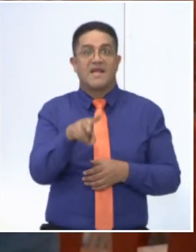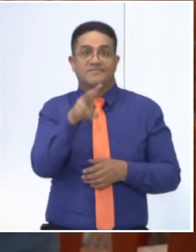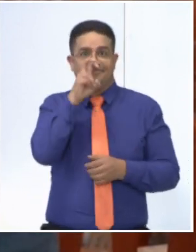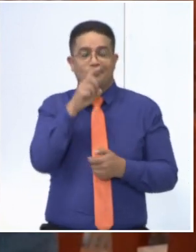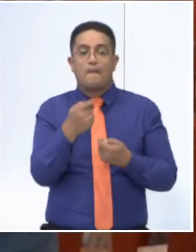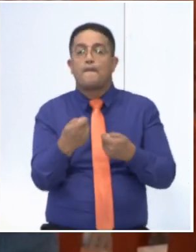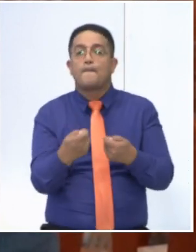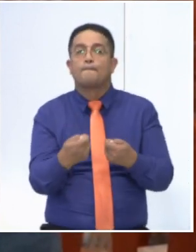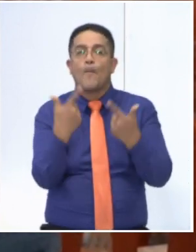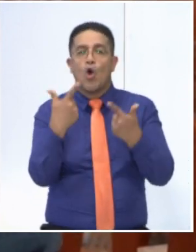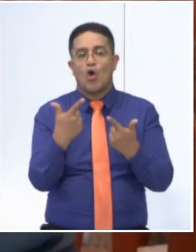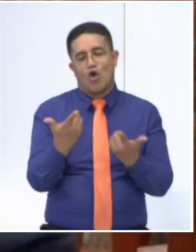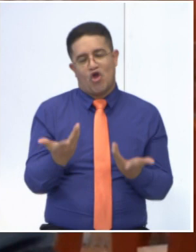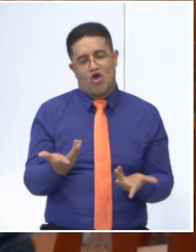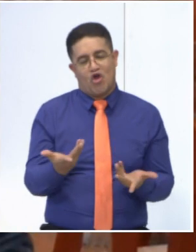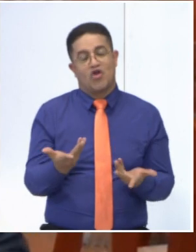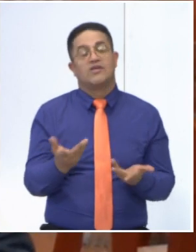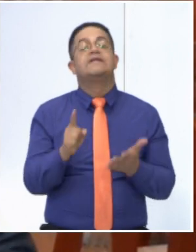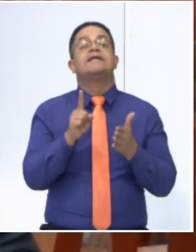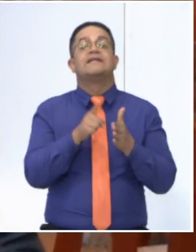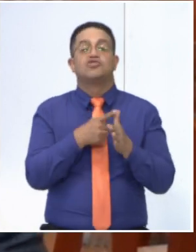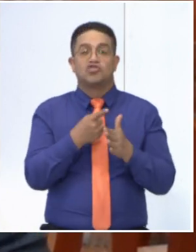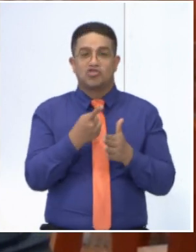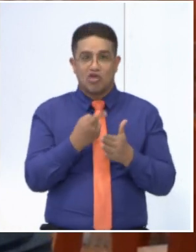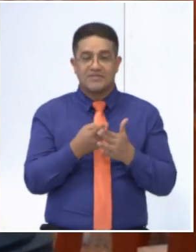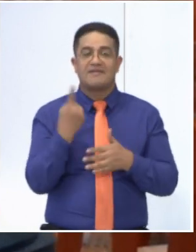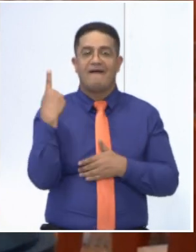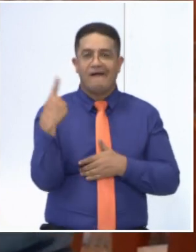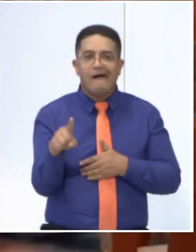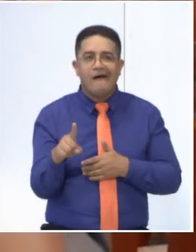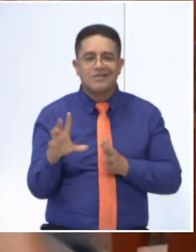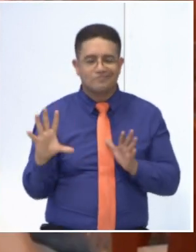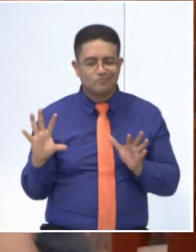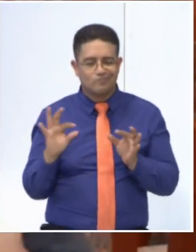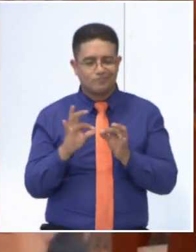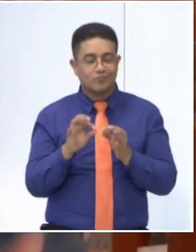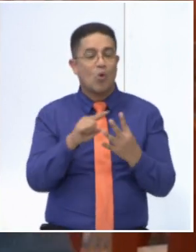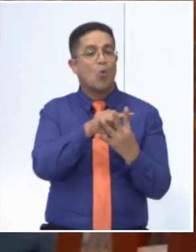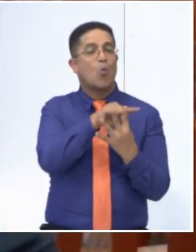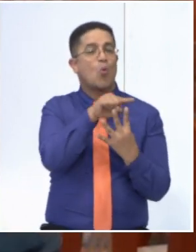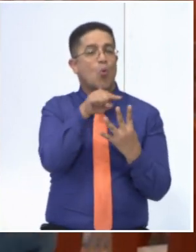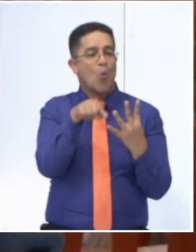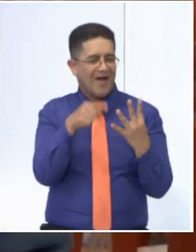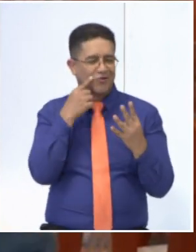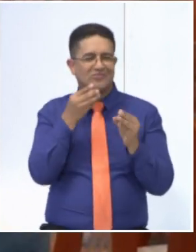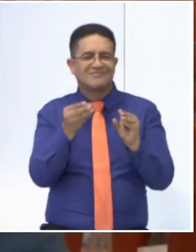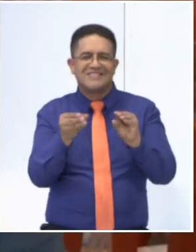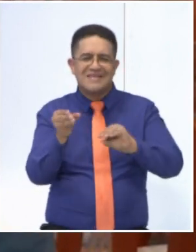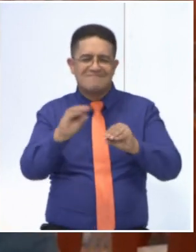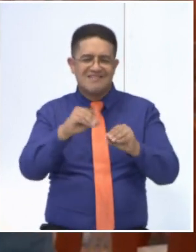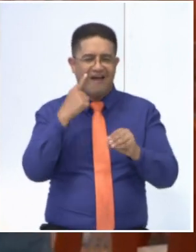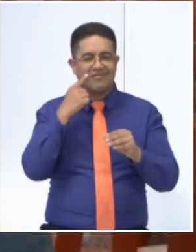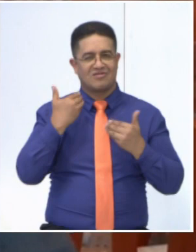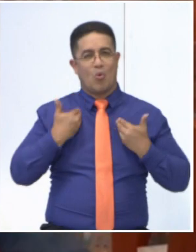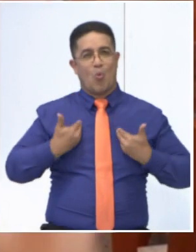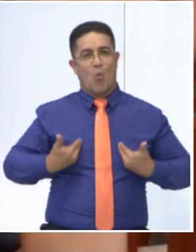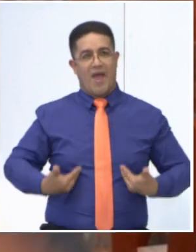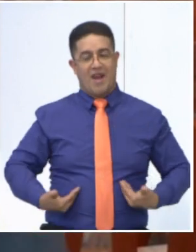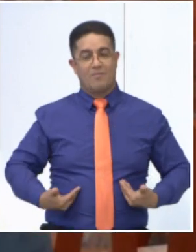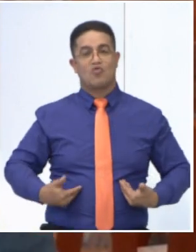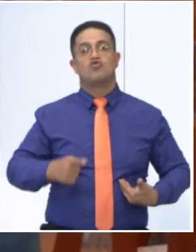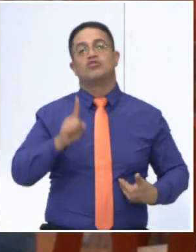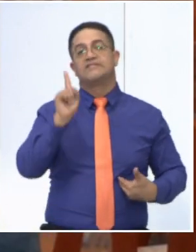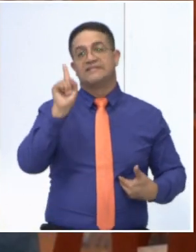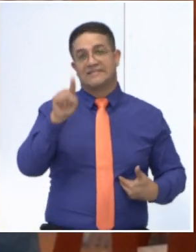oxígeno también. Es por ello que existe una gran relación entre los cuatro elementos químicos que componen nuestro cuerpo, al igual que